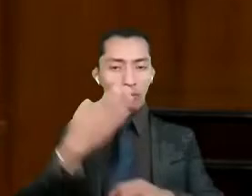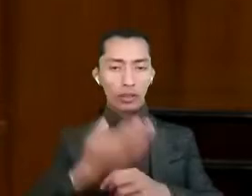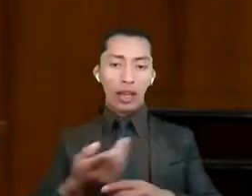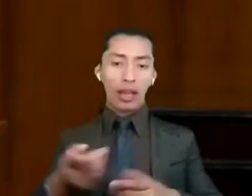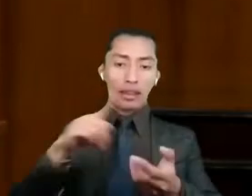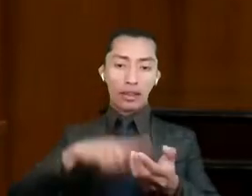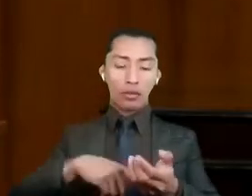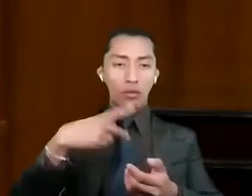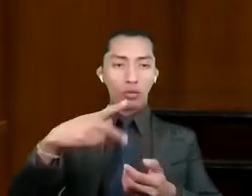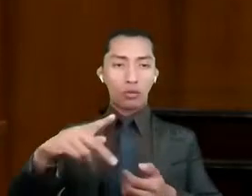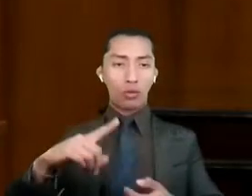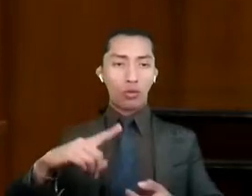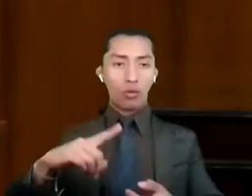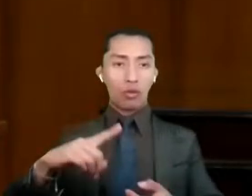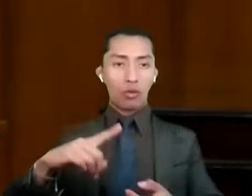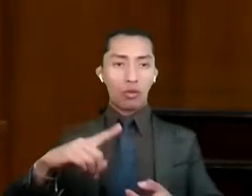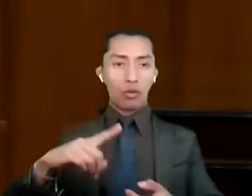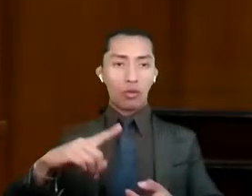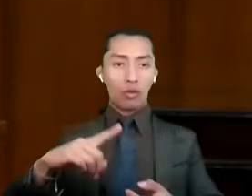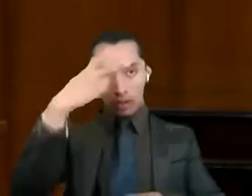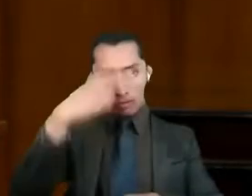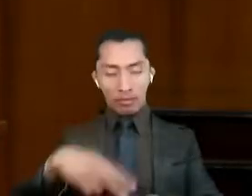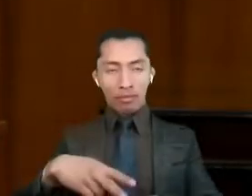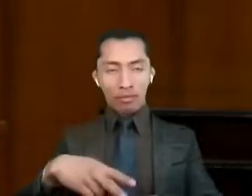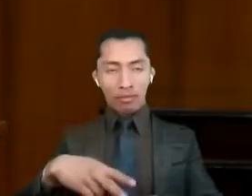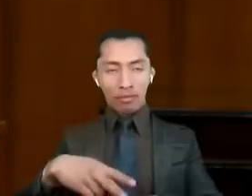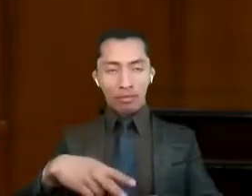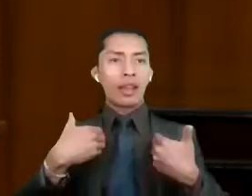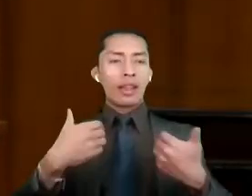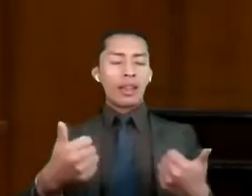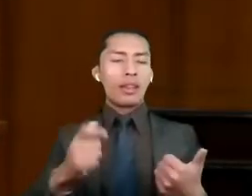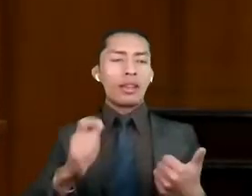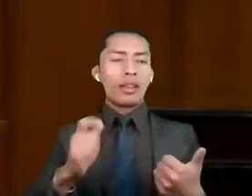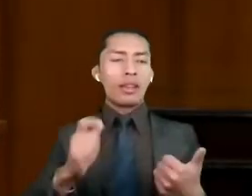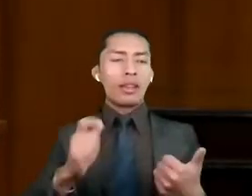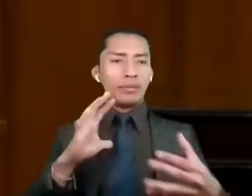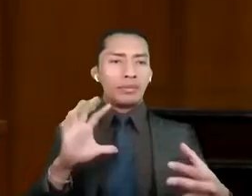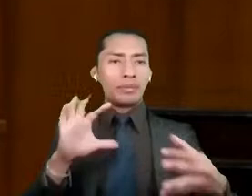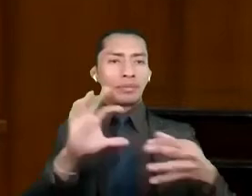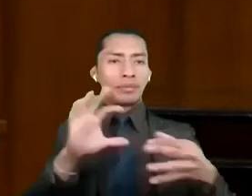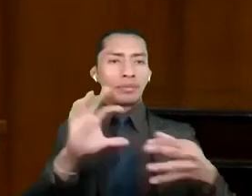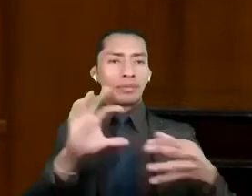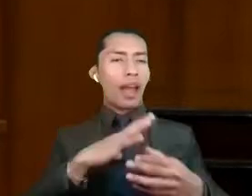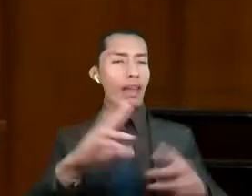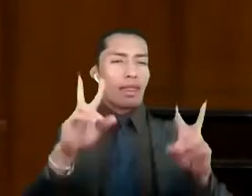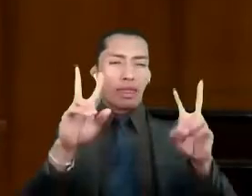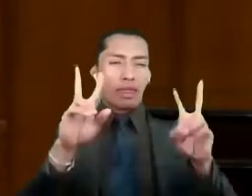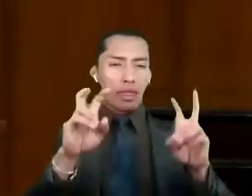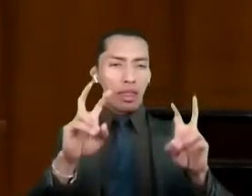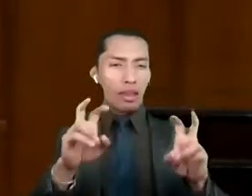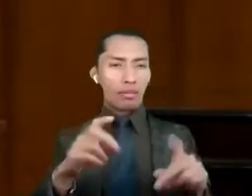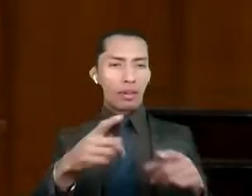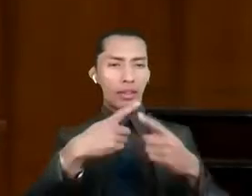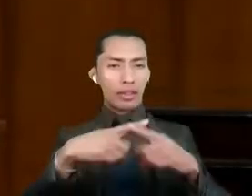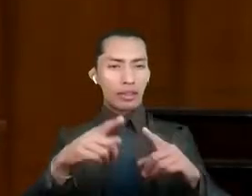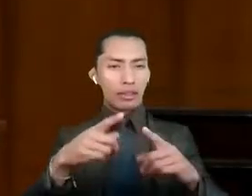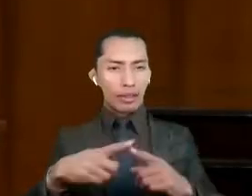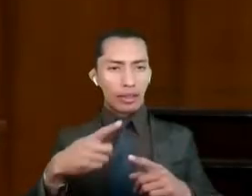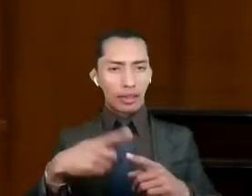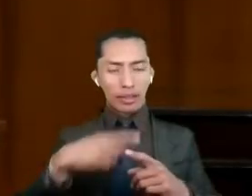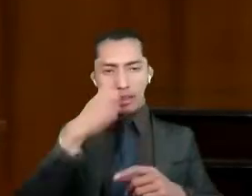del Estado, entendemos que se relaciona con un sinfín de temas de